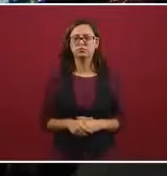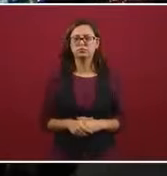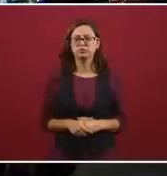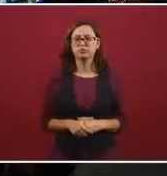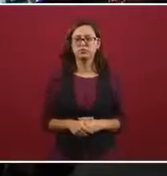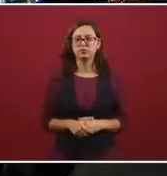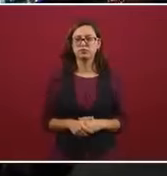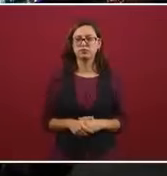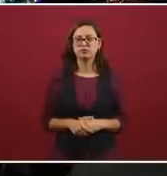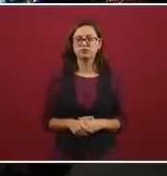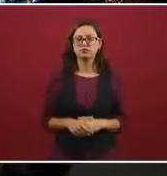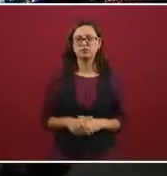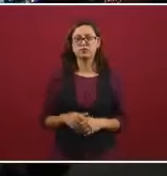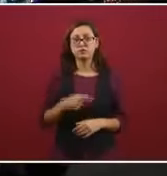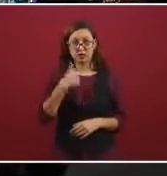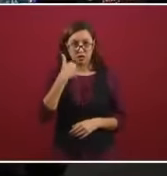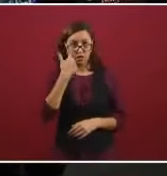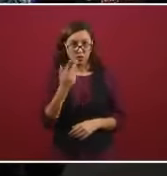que termine, sí. Claro.